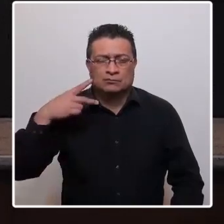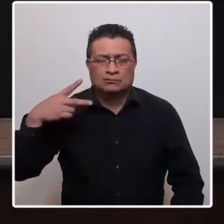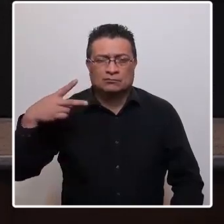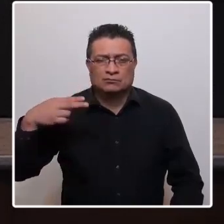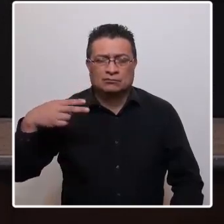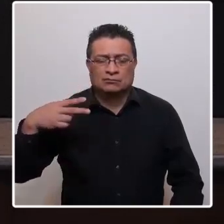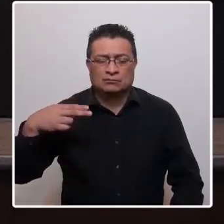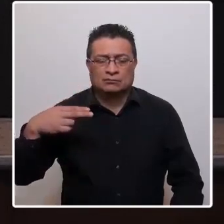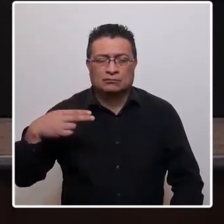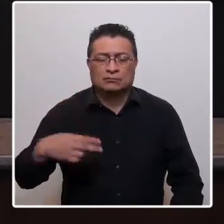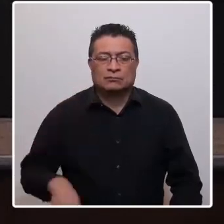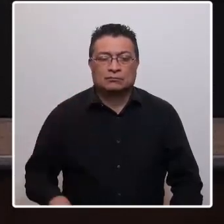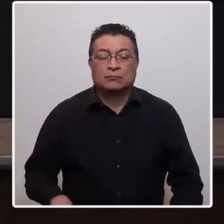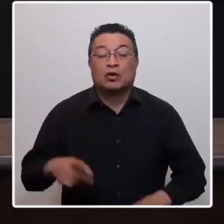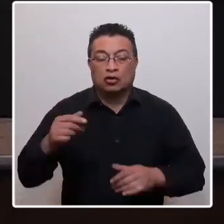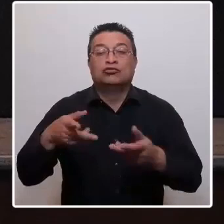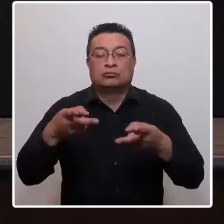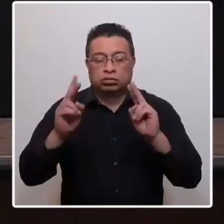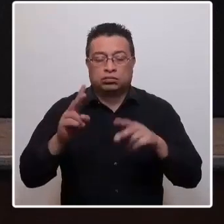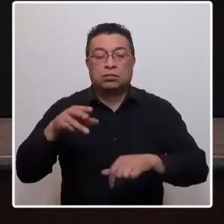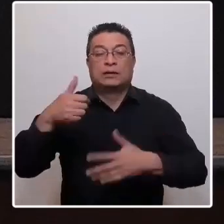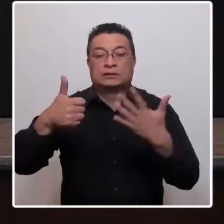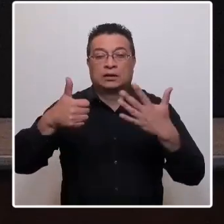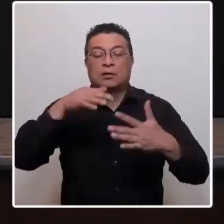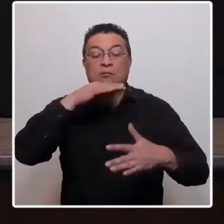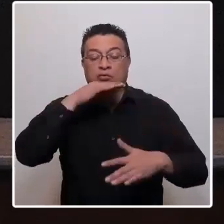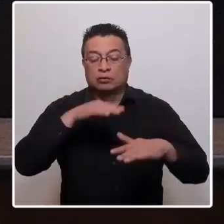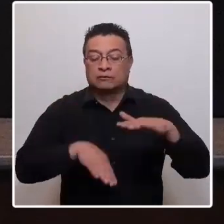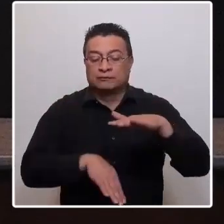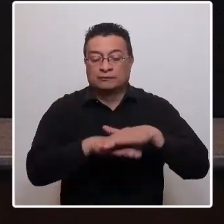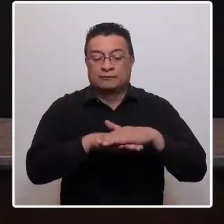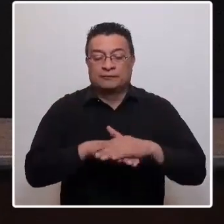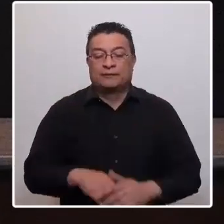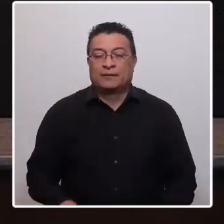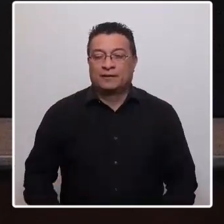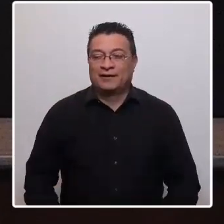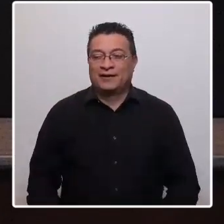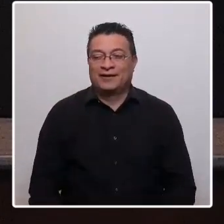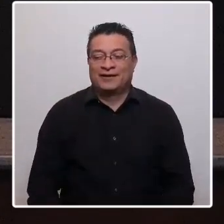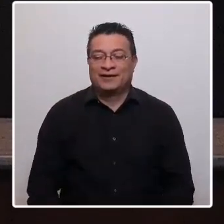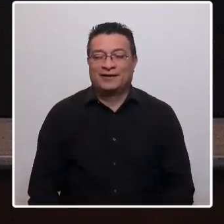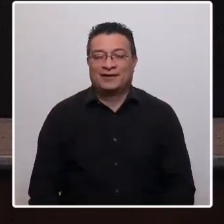Muy bien, tiene la palabra hasta por 6 minutos, señor Jurgensen. Lo dijo clarito.